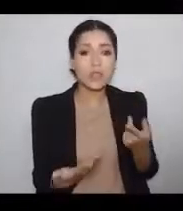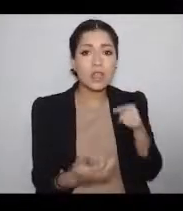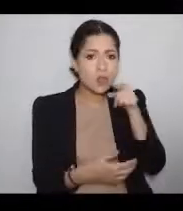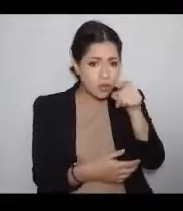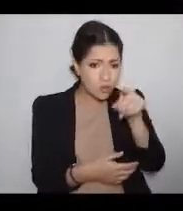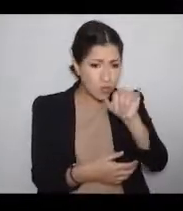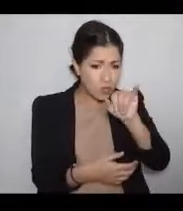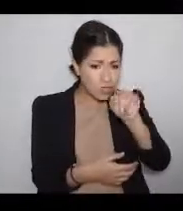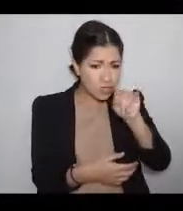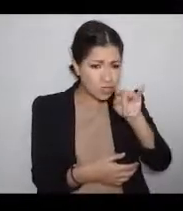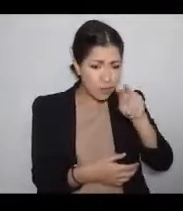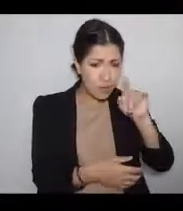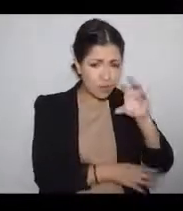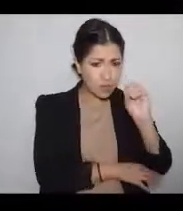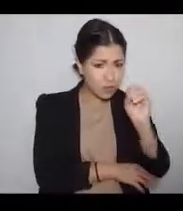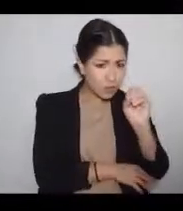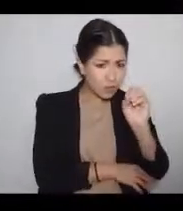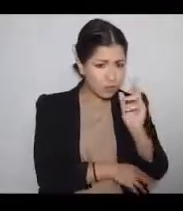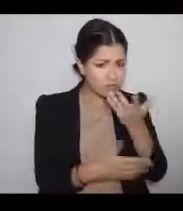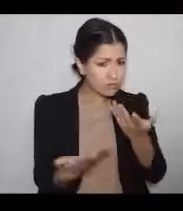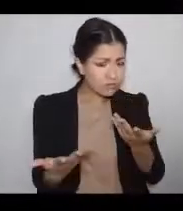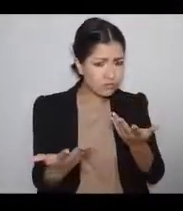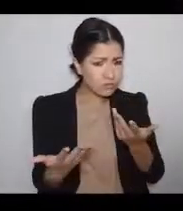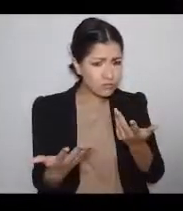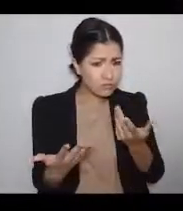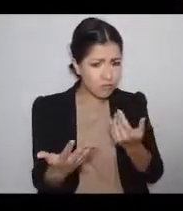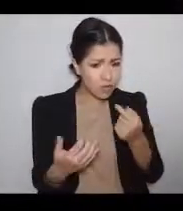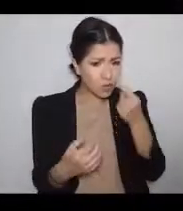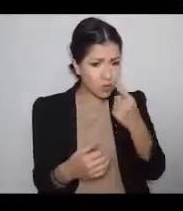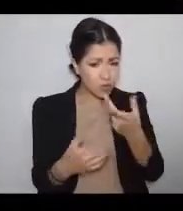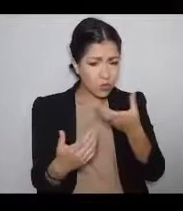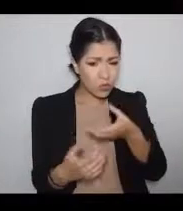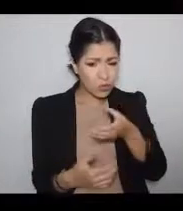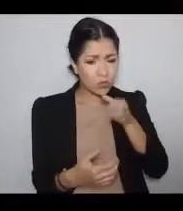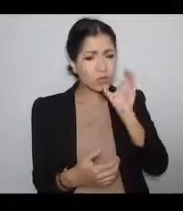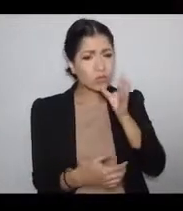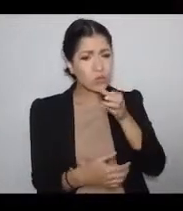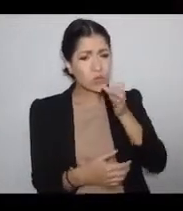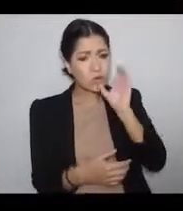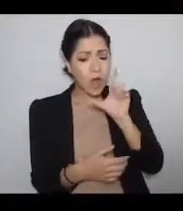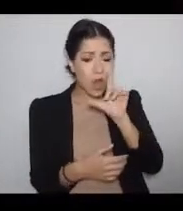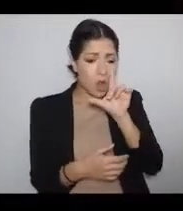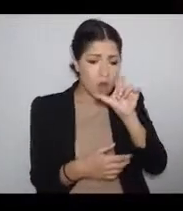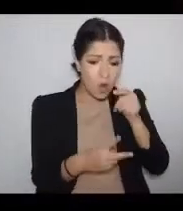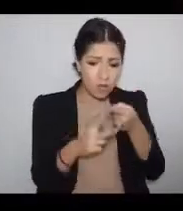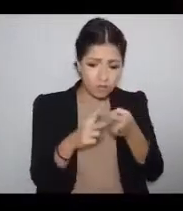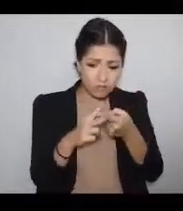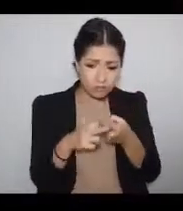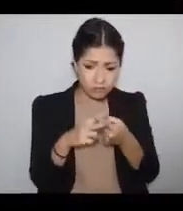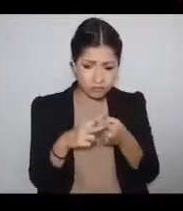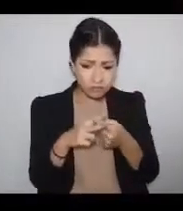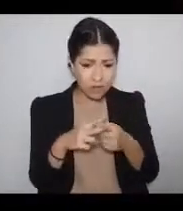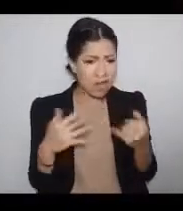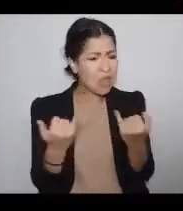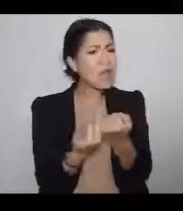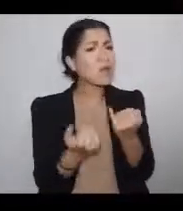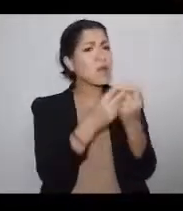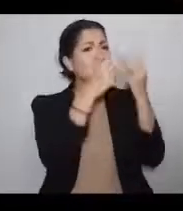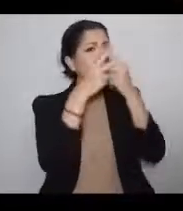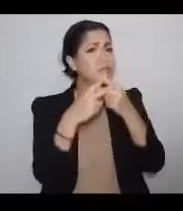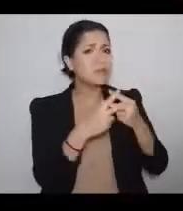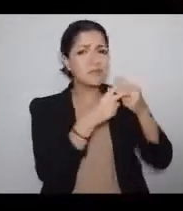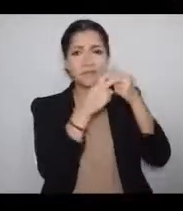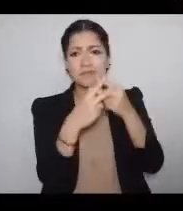eres sistemático? Vas trago a trago, sumas los datos y lo mismo haces con las